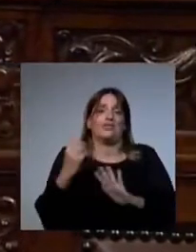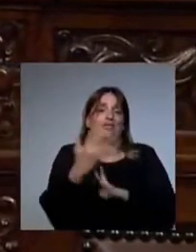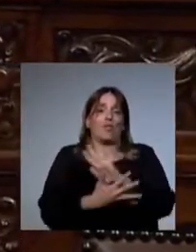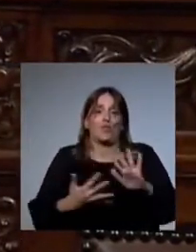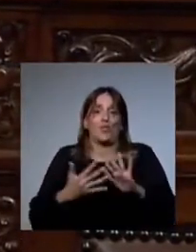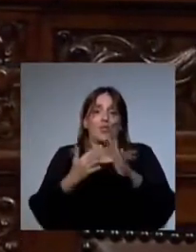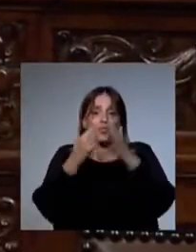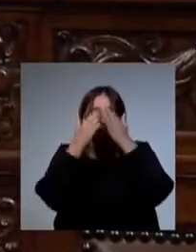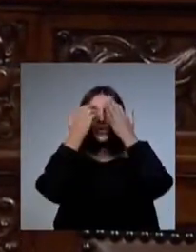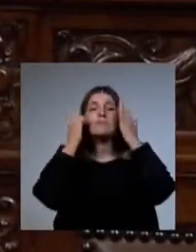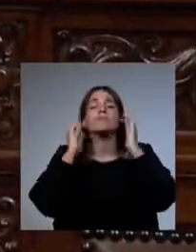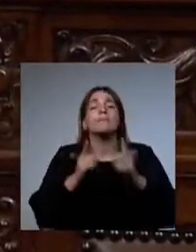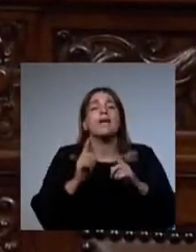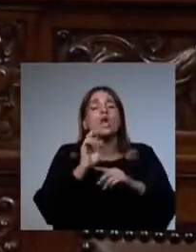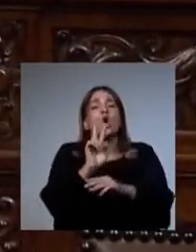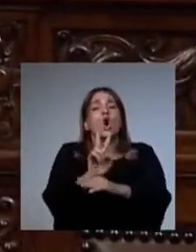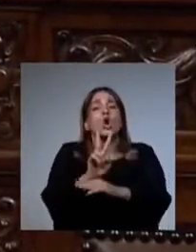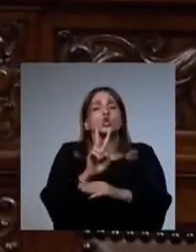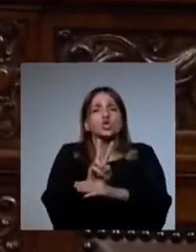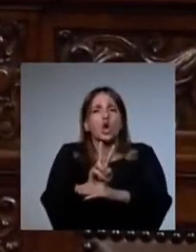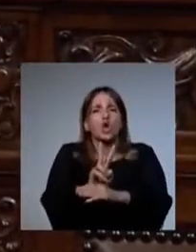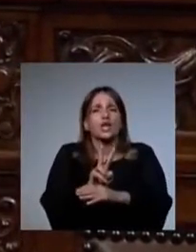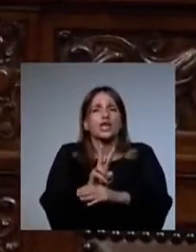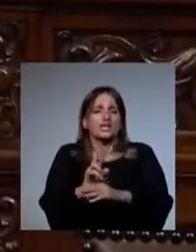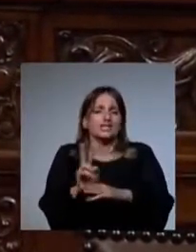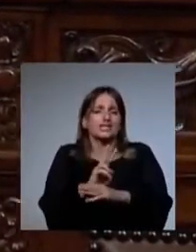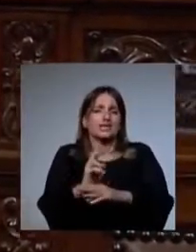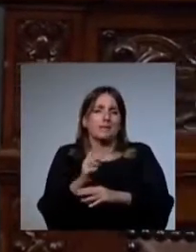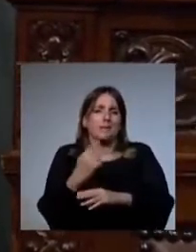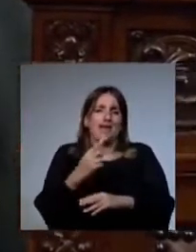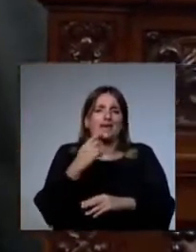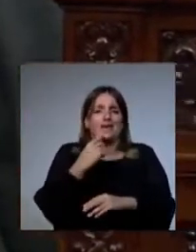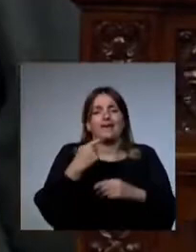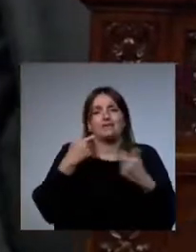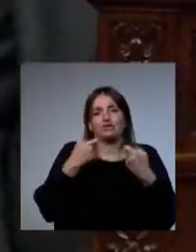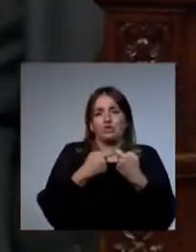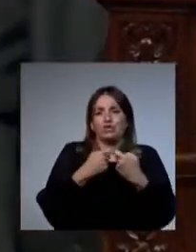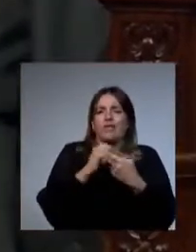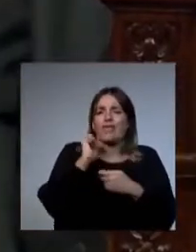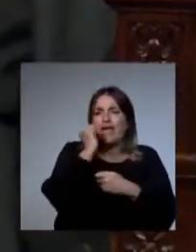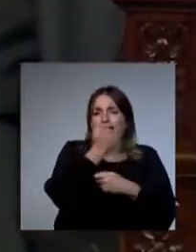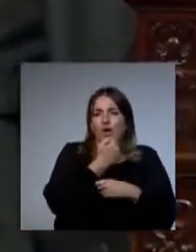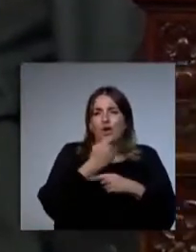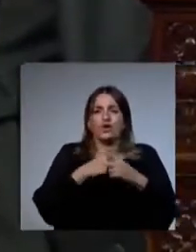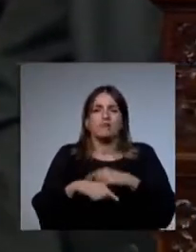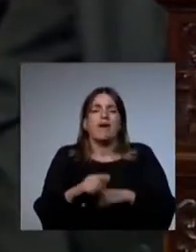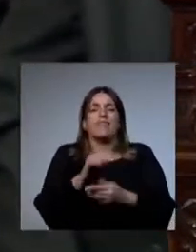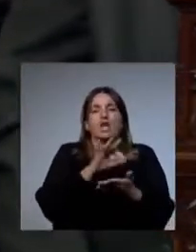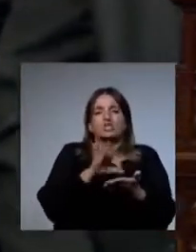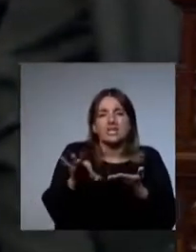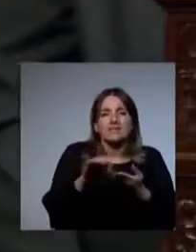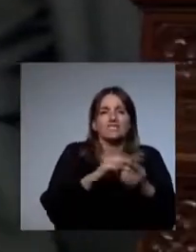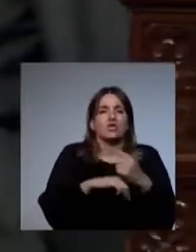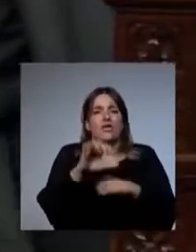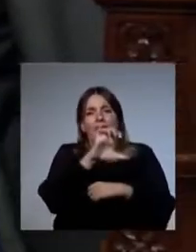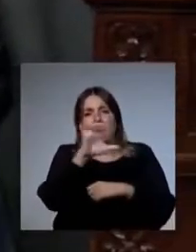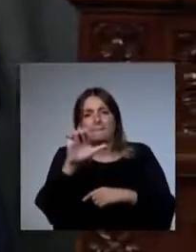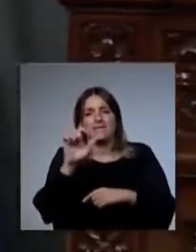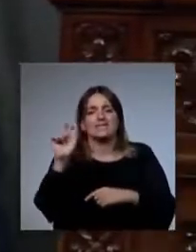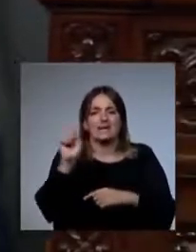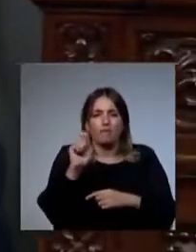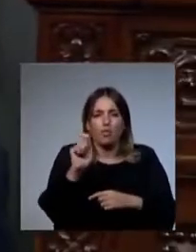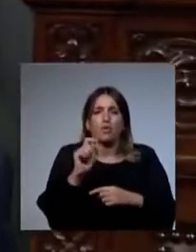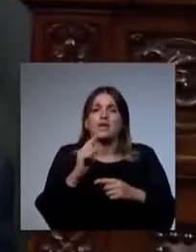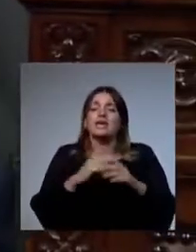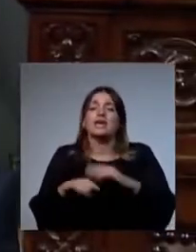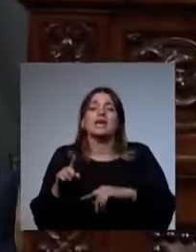Se definieron controles para que las sociedades anónimas de los entes estatales y servicios descentralizados